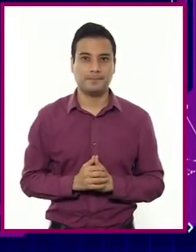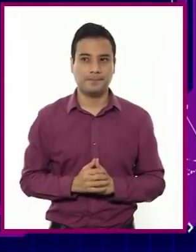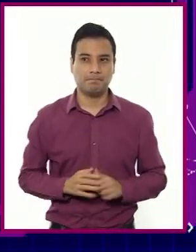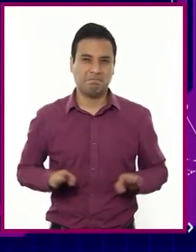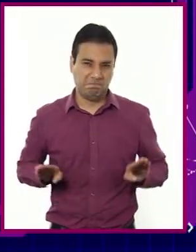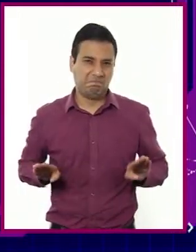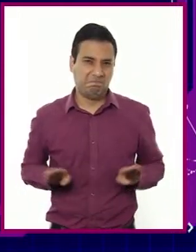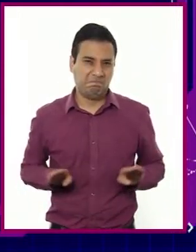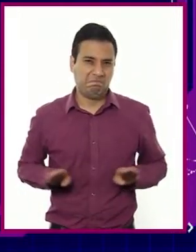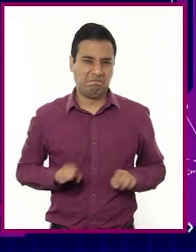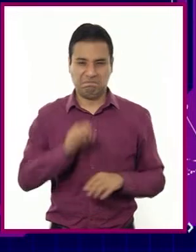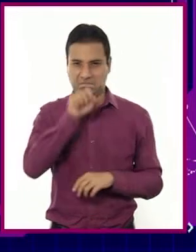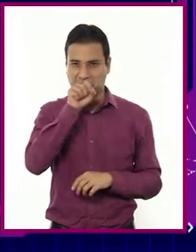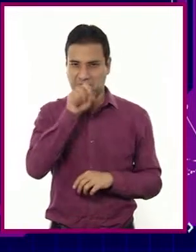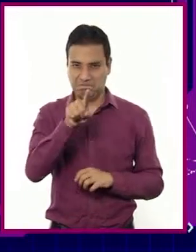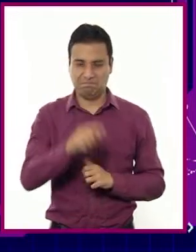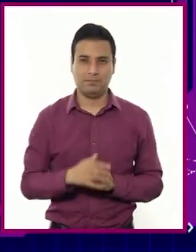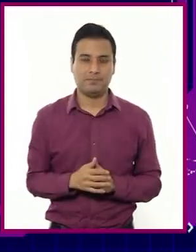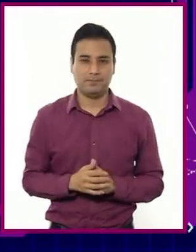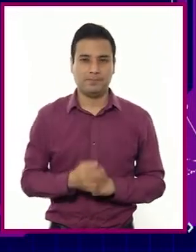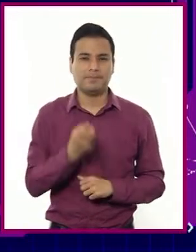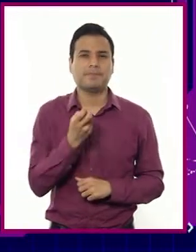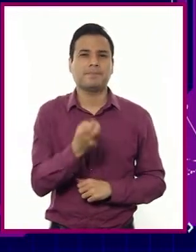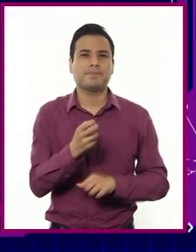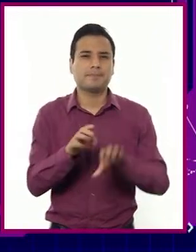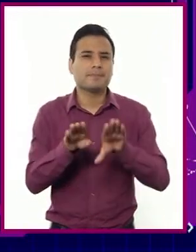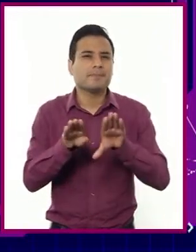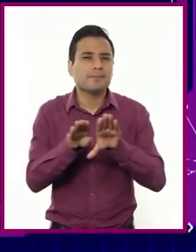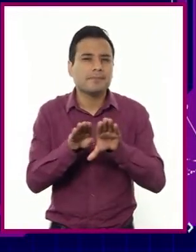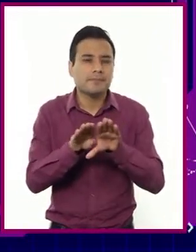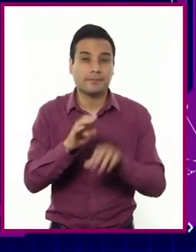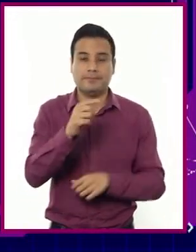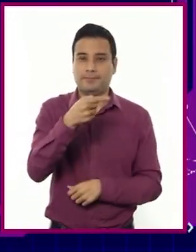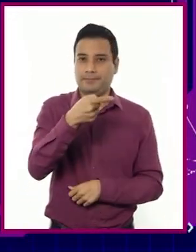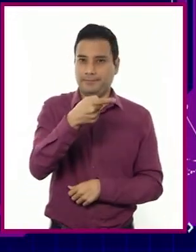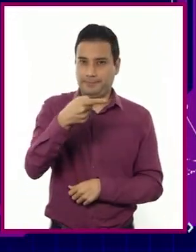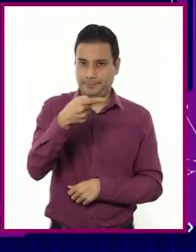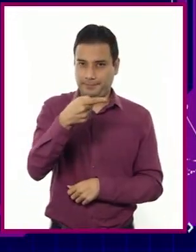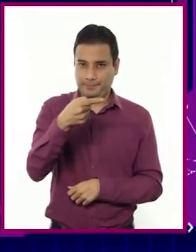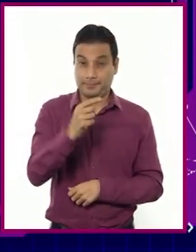igualdad. Para ello, restamos en ambos lados de la igualdad